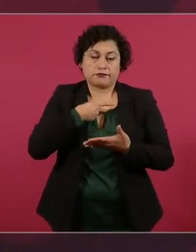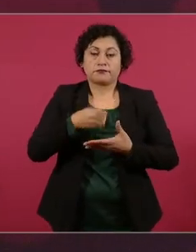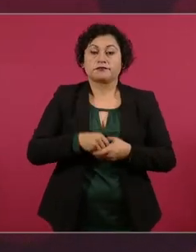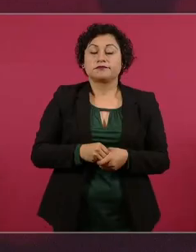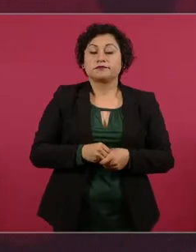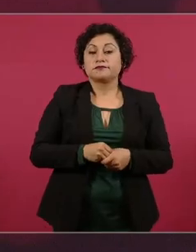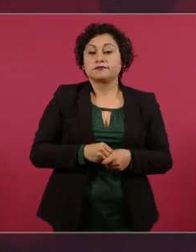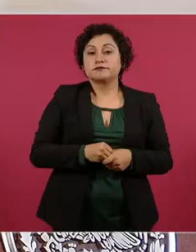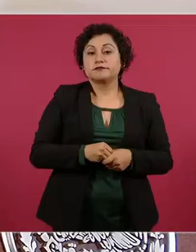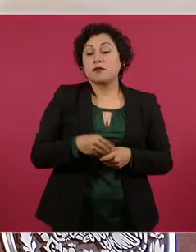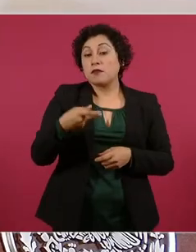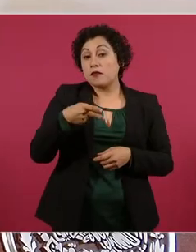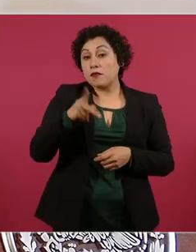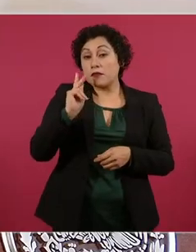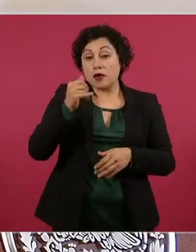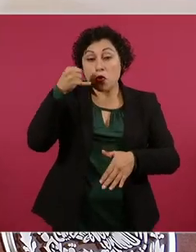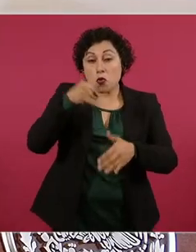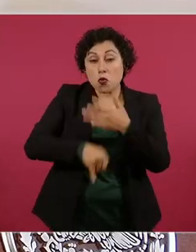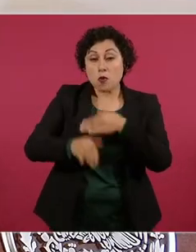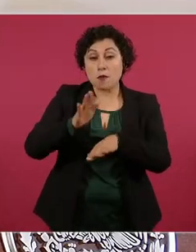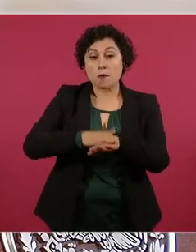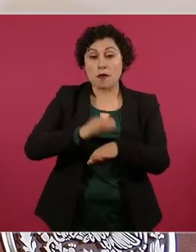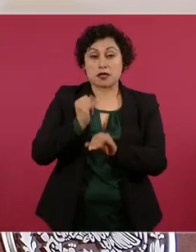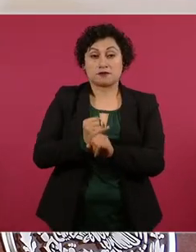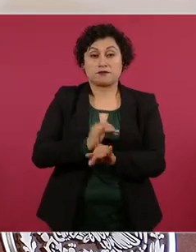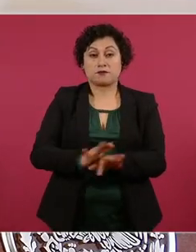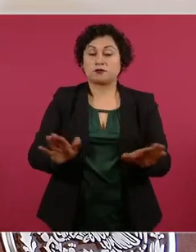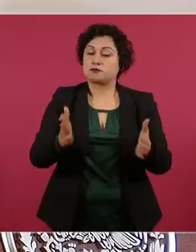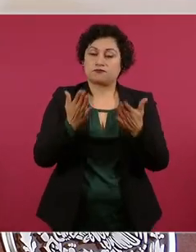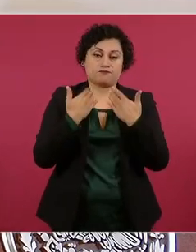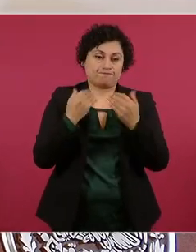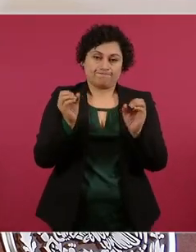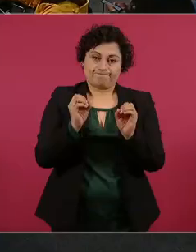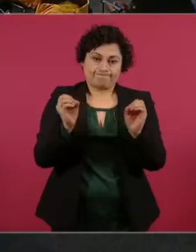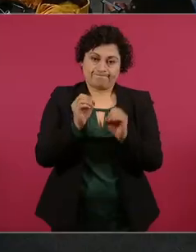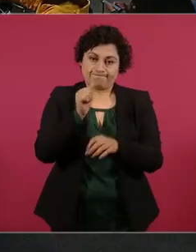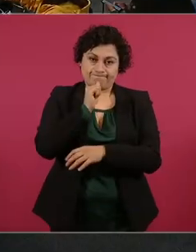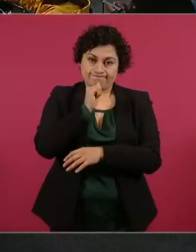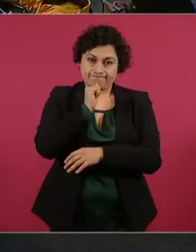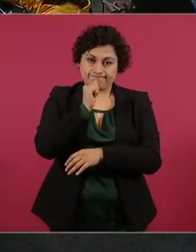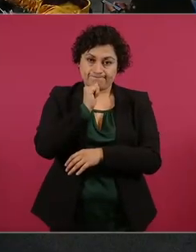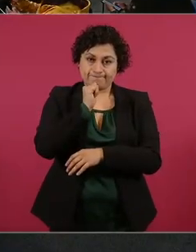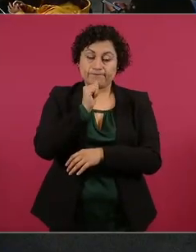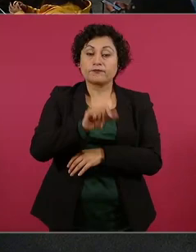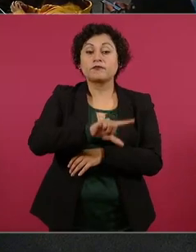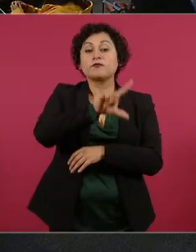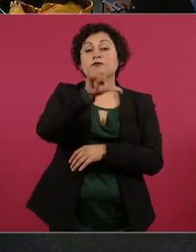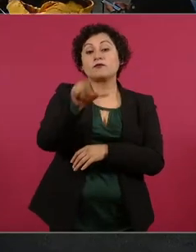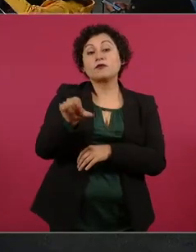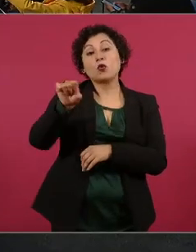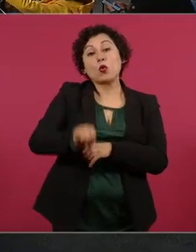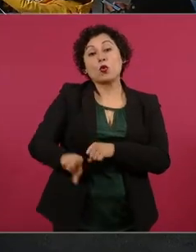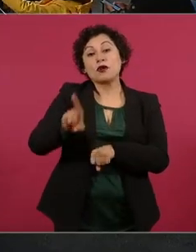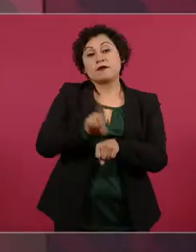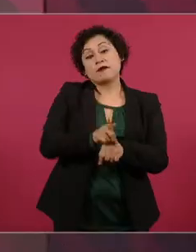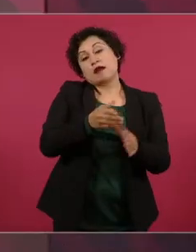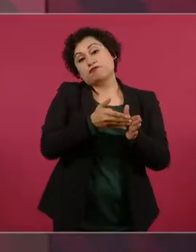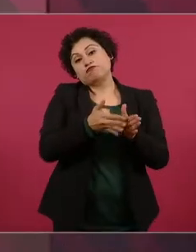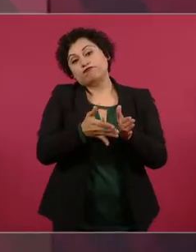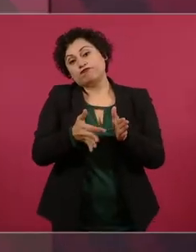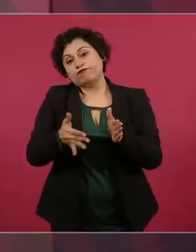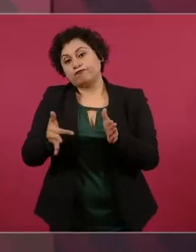tenemos más información. Vamos a dar a conocer en el transcurso del día lo